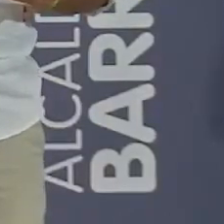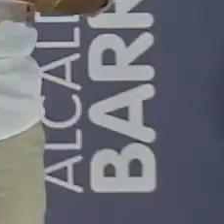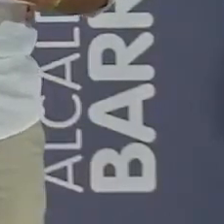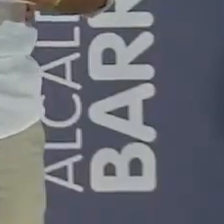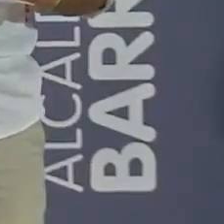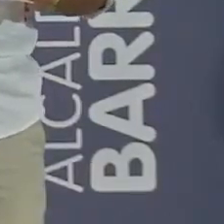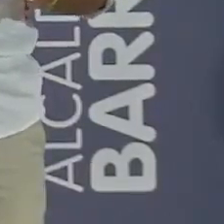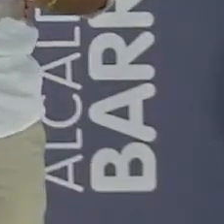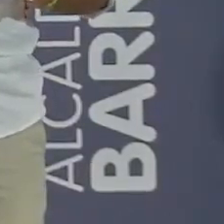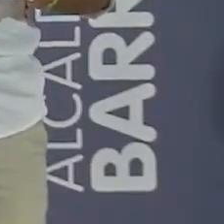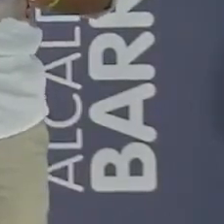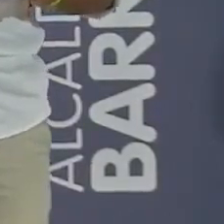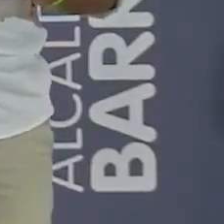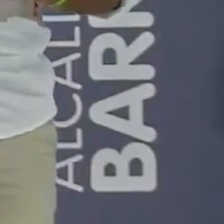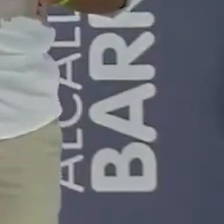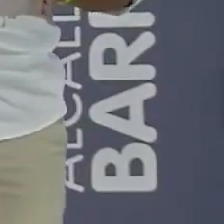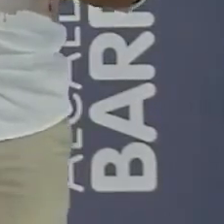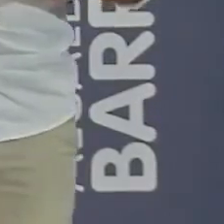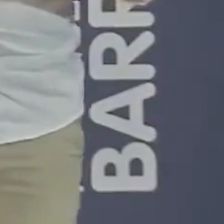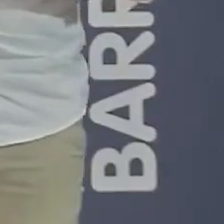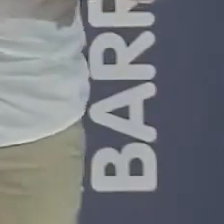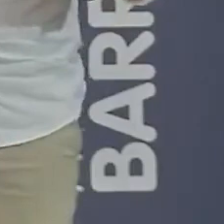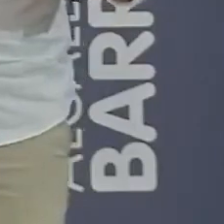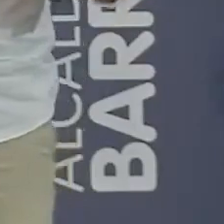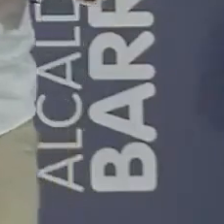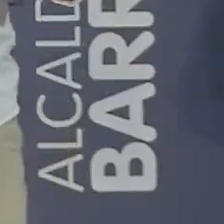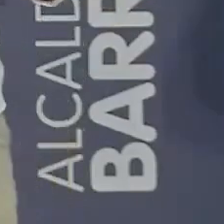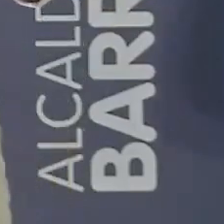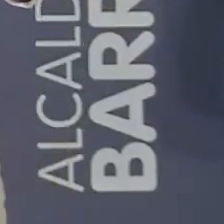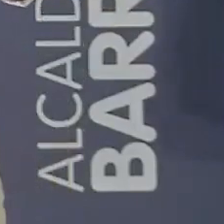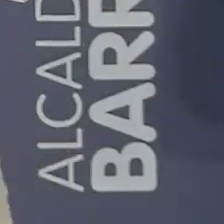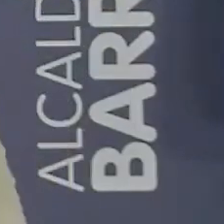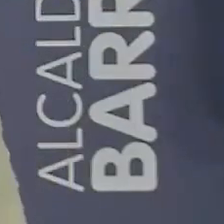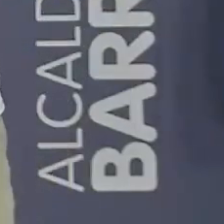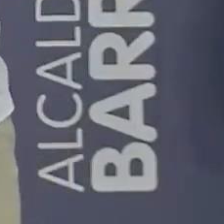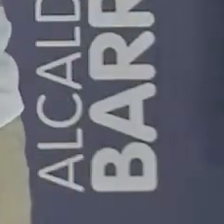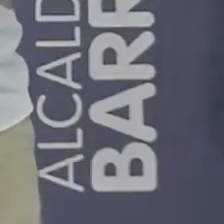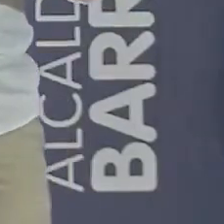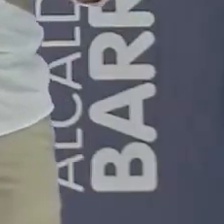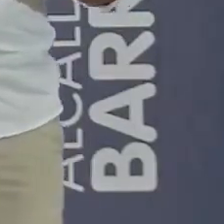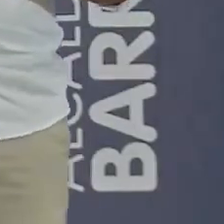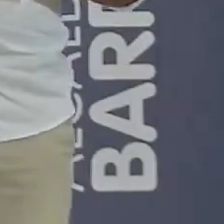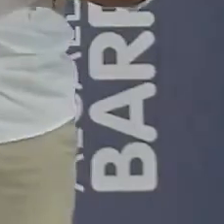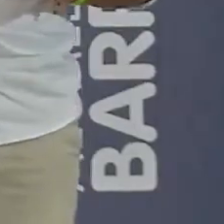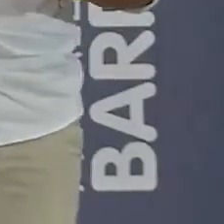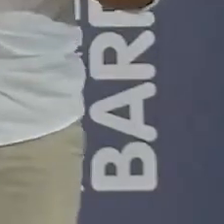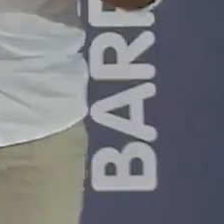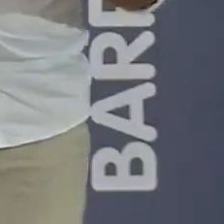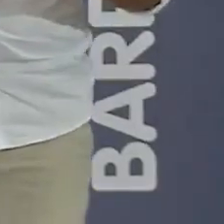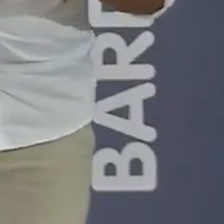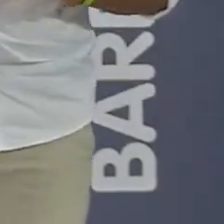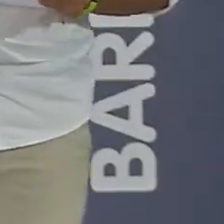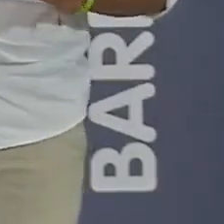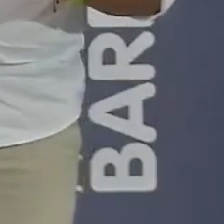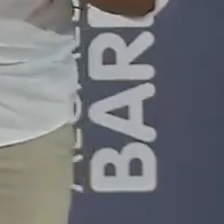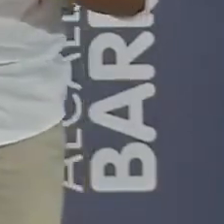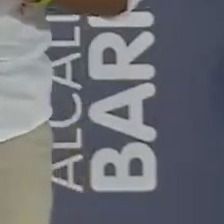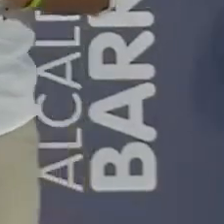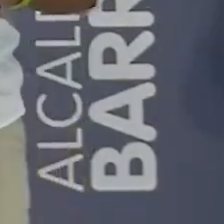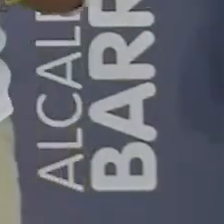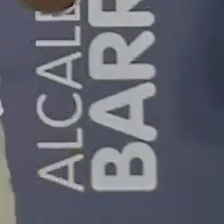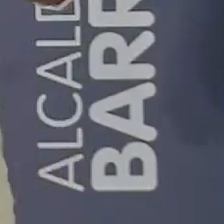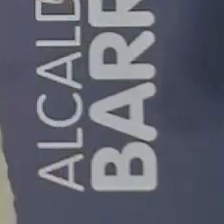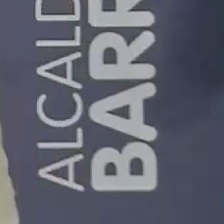buenas noticias para la ciudad de Barranquilla. Así es, mi estimada Luchi, y está también con nosotros a esta hora y los saludamos al alcalde de Barranquilla, Jaime